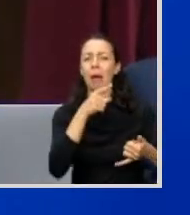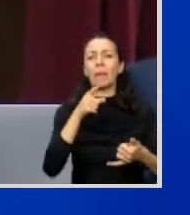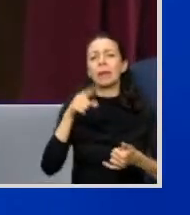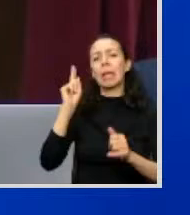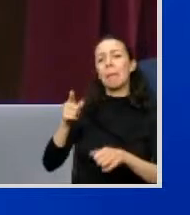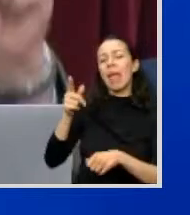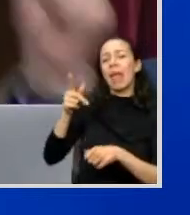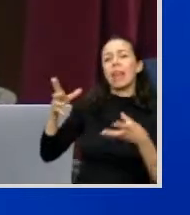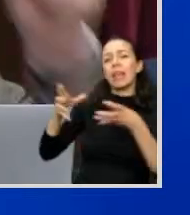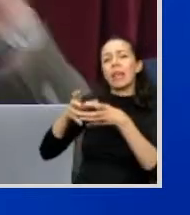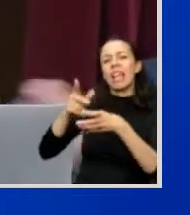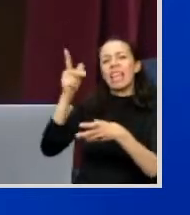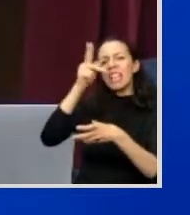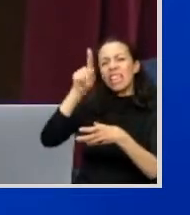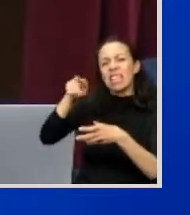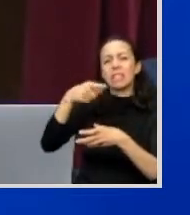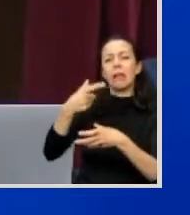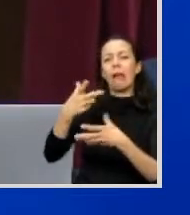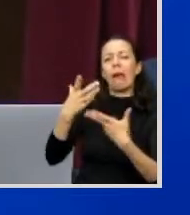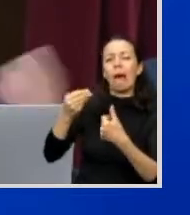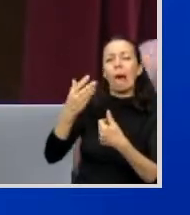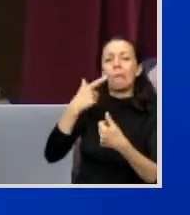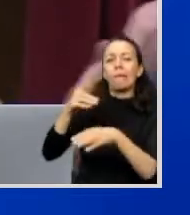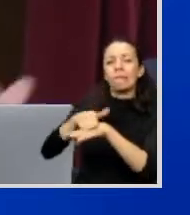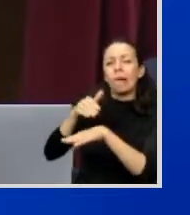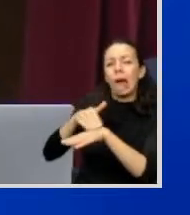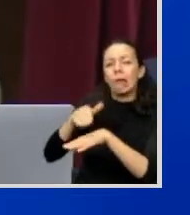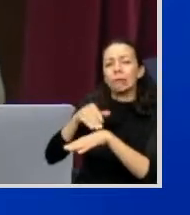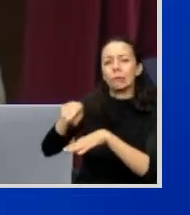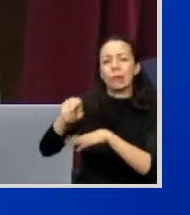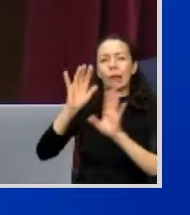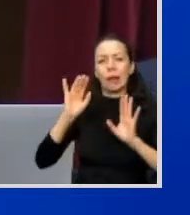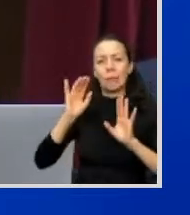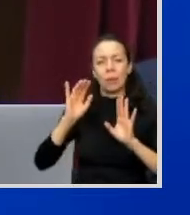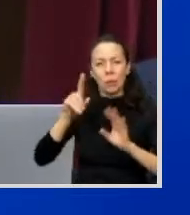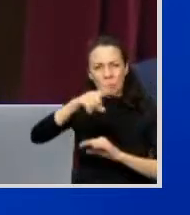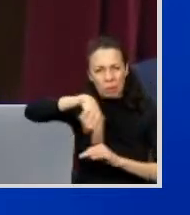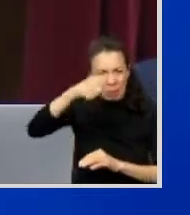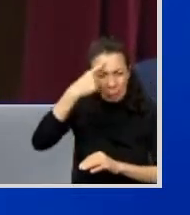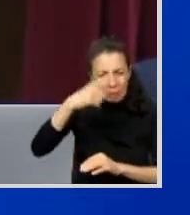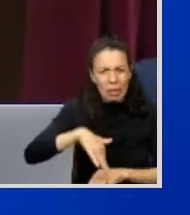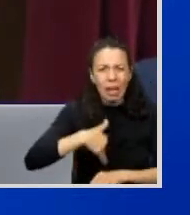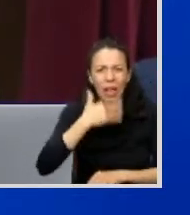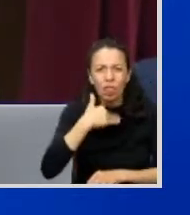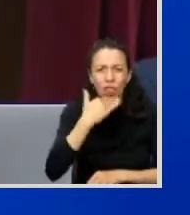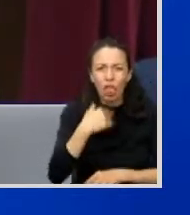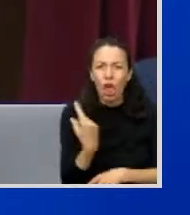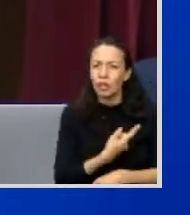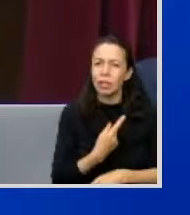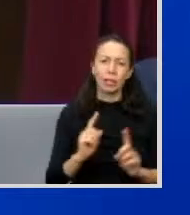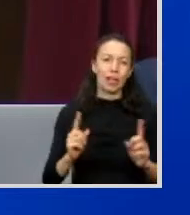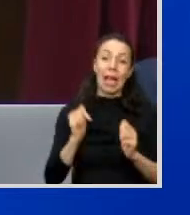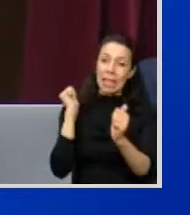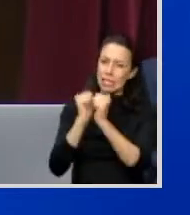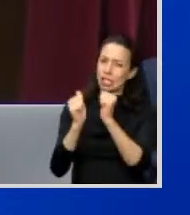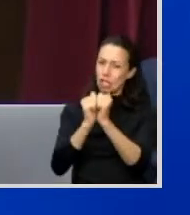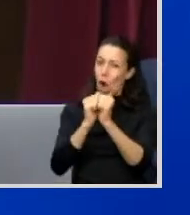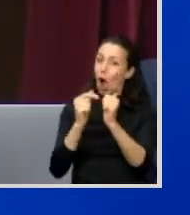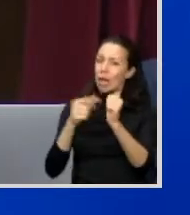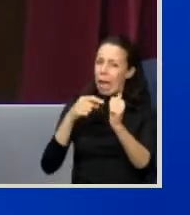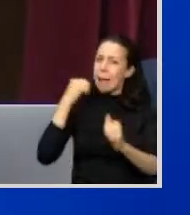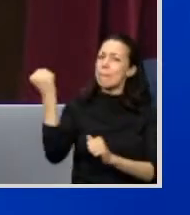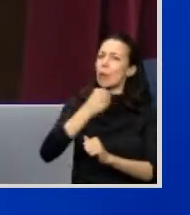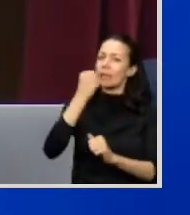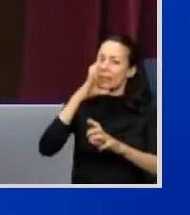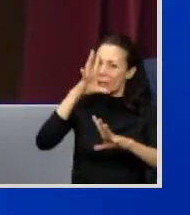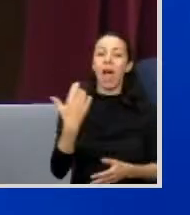porque trascendió alguna declaración en donde se lo veía a él como, digamos, al menos interesado, pero algunos dicen no, en realidad